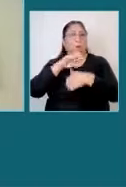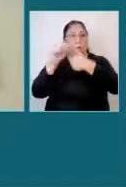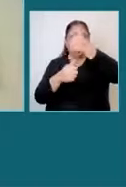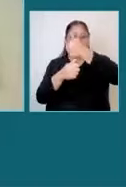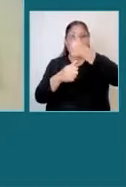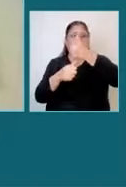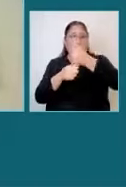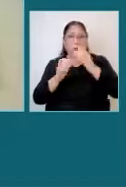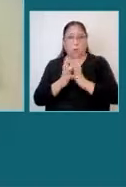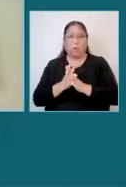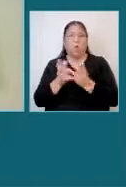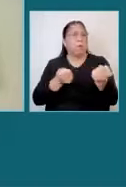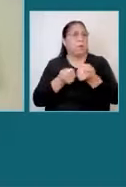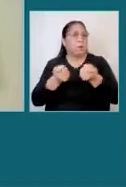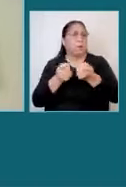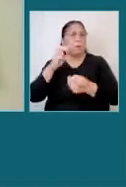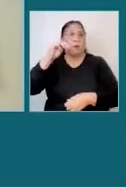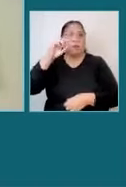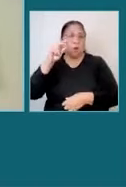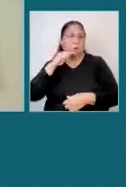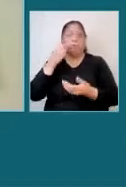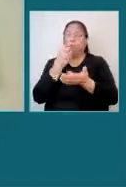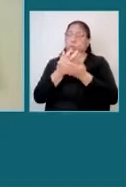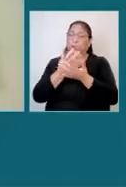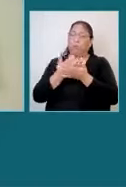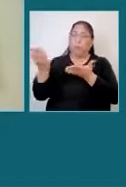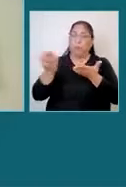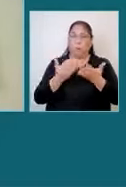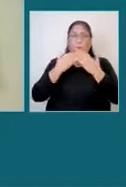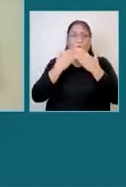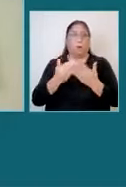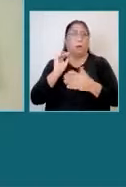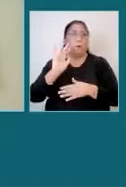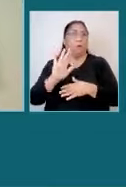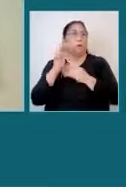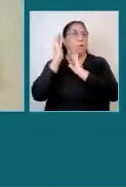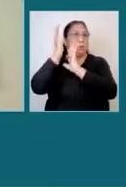Emprendedores de Globant, a quienes le doy la más cordial bienvenida y agradezco su participación.